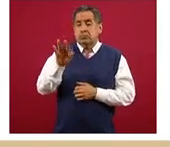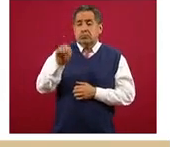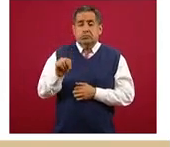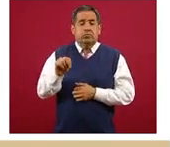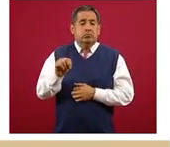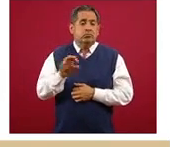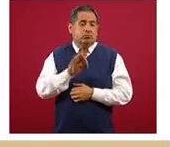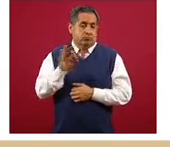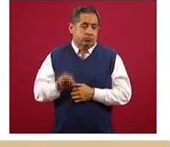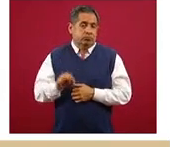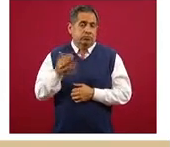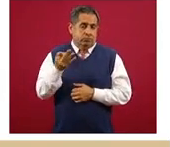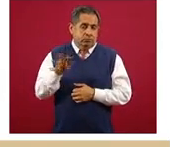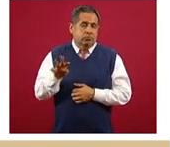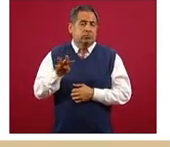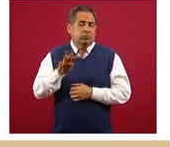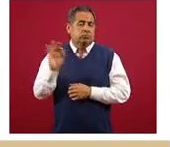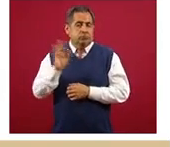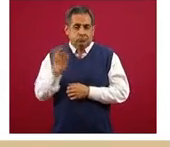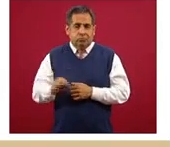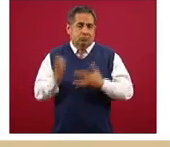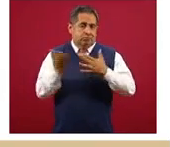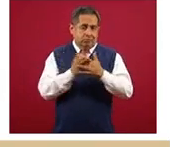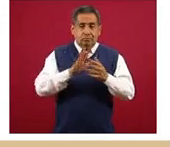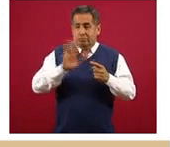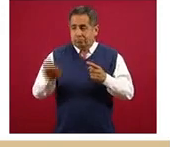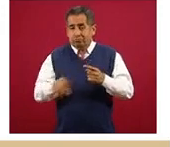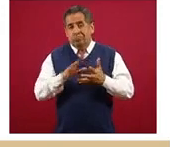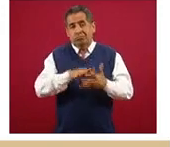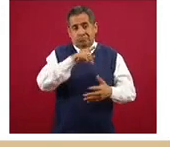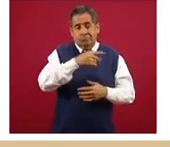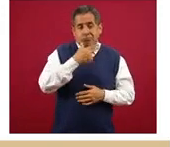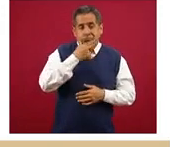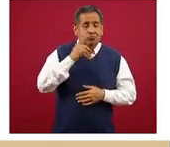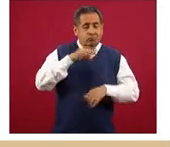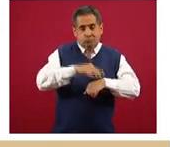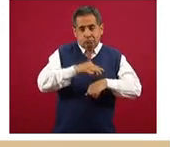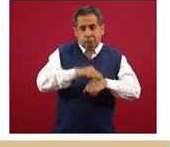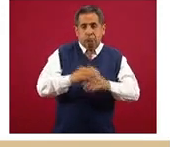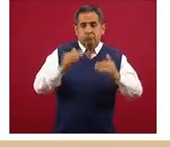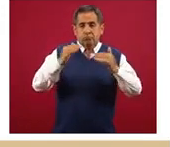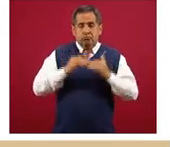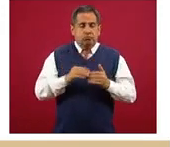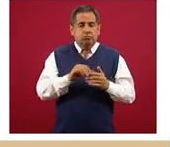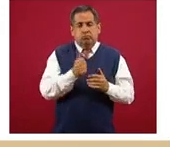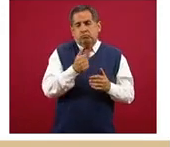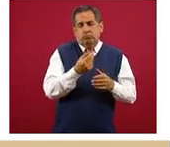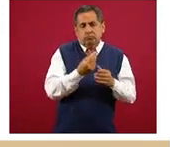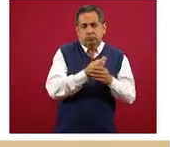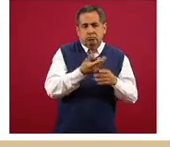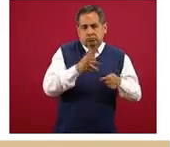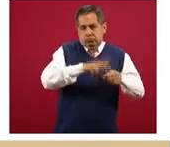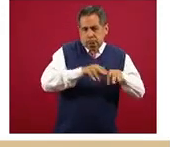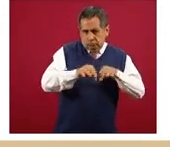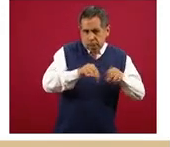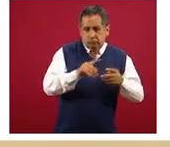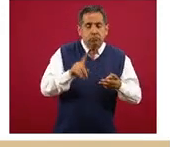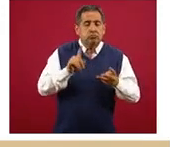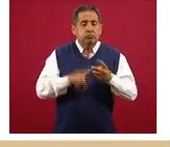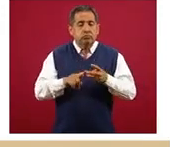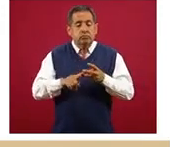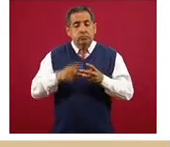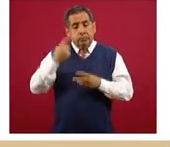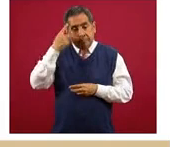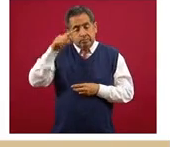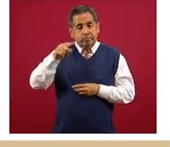49%, prácticamente la mitad de todos los decesos. Otras ocupaciones de salud están en segundo lugar con un 29%, y